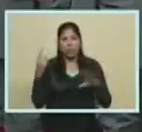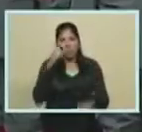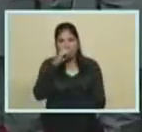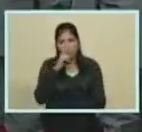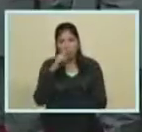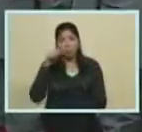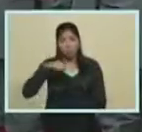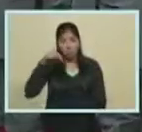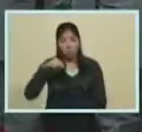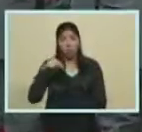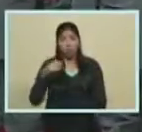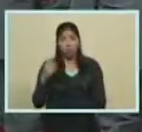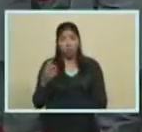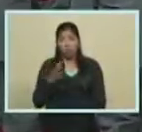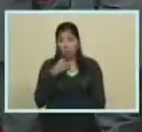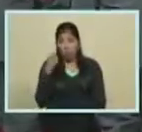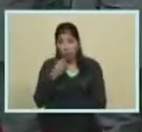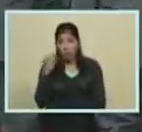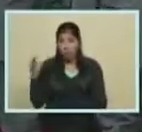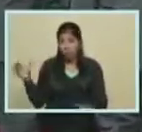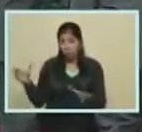y hoy podemos decir, juventud,